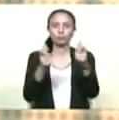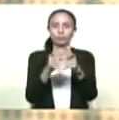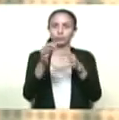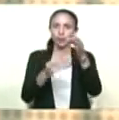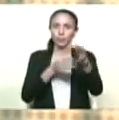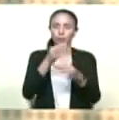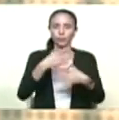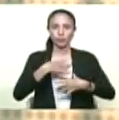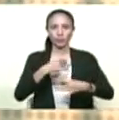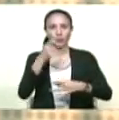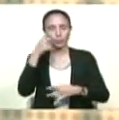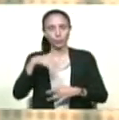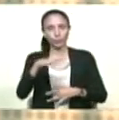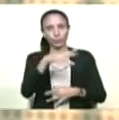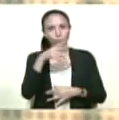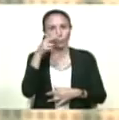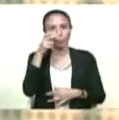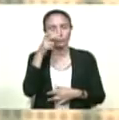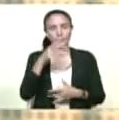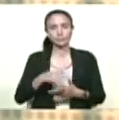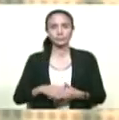para todo el pueblo vamos a escucharlo